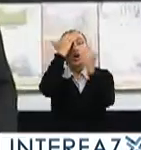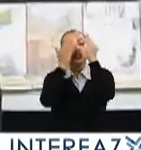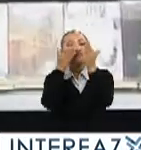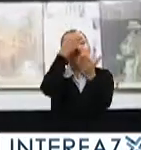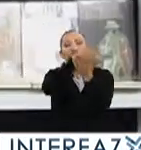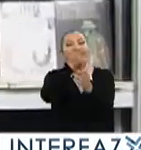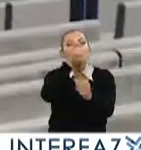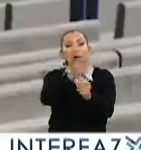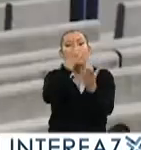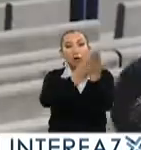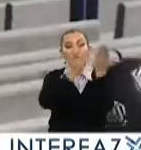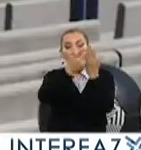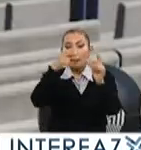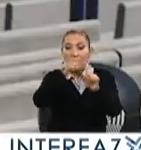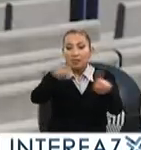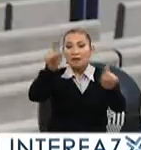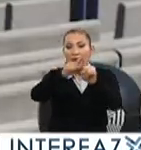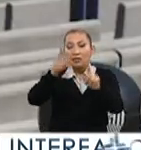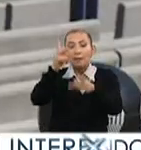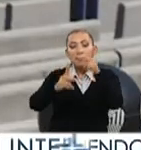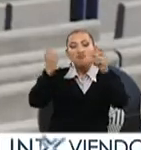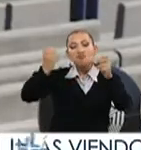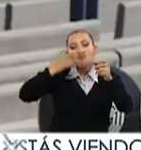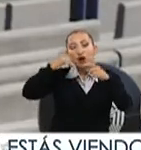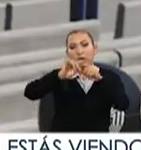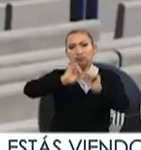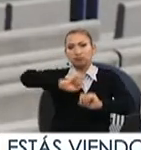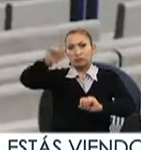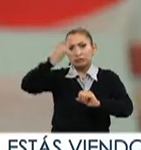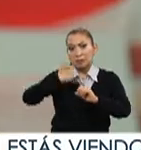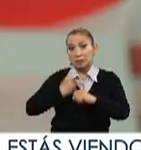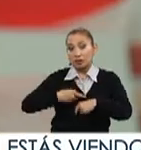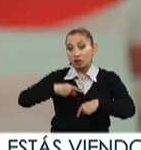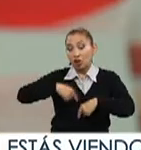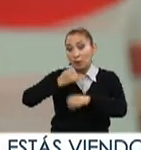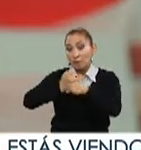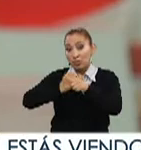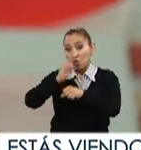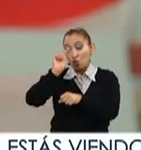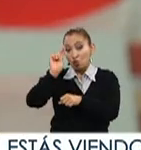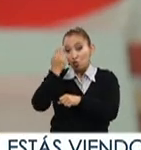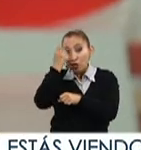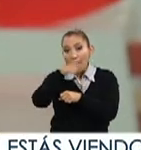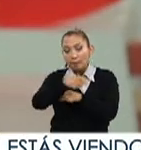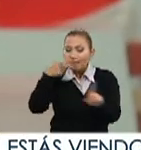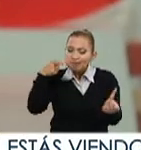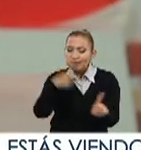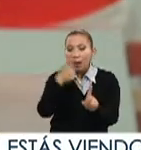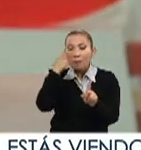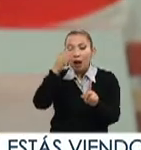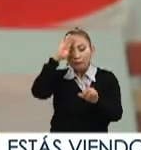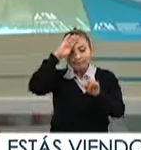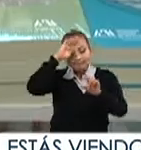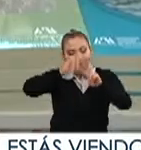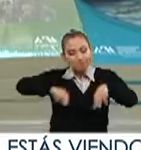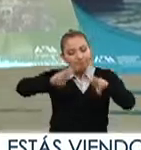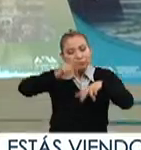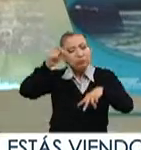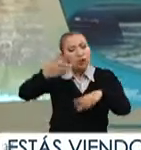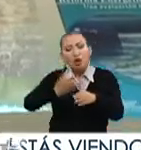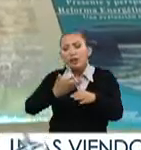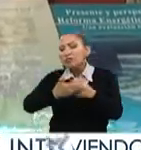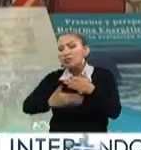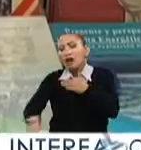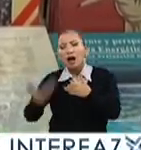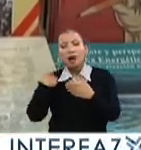conocimiento, programa de diversas charlas con académicos e investigadores de la UNAM enfocadas a reflexionar sobre la